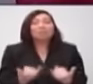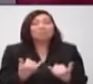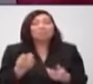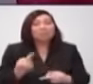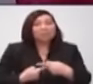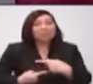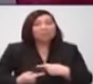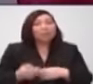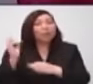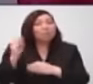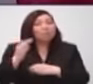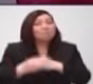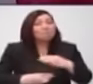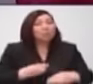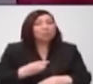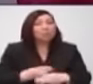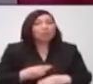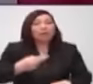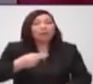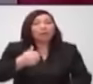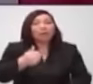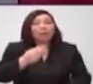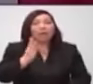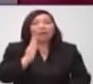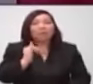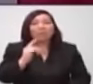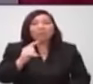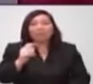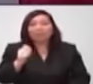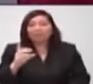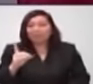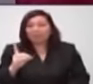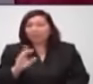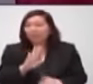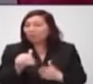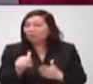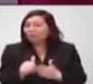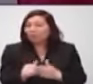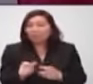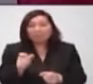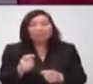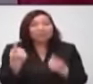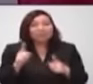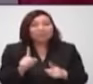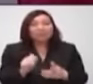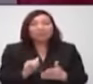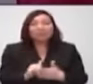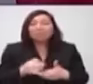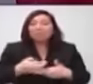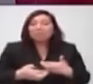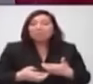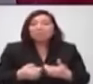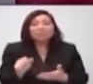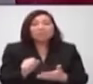de venir de la Conferencia Mundial del Hábitat, y casi todos los técnicos del planeta coinciden de que los procesos